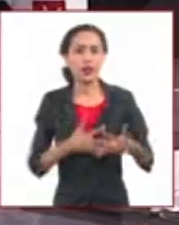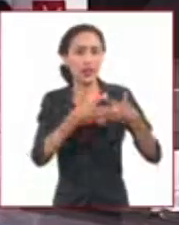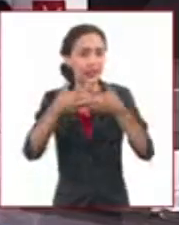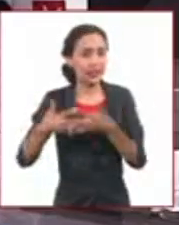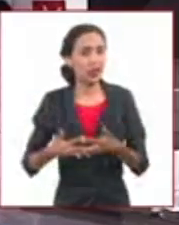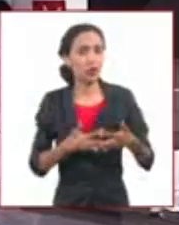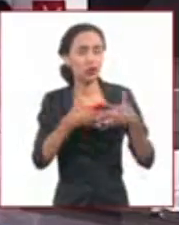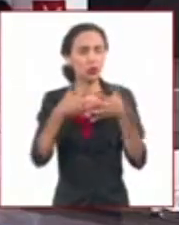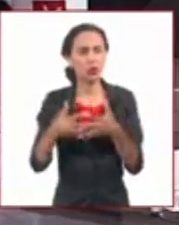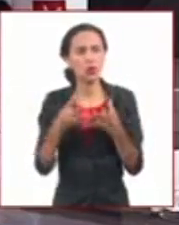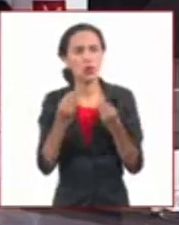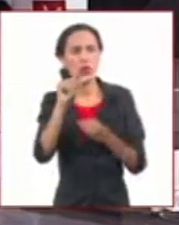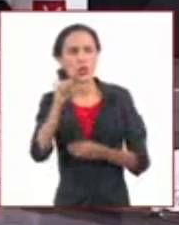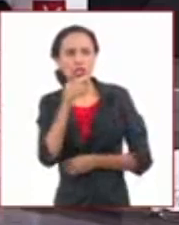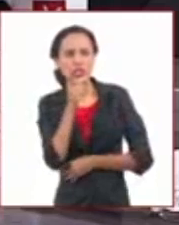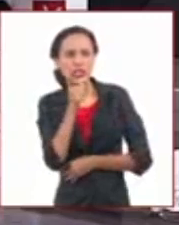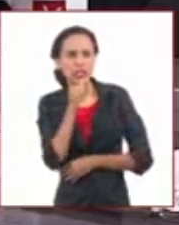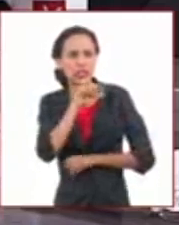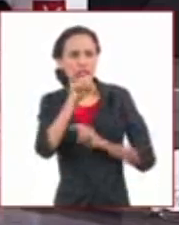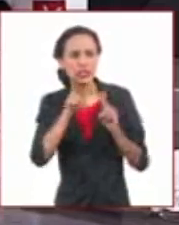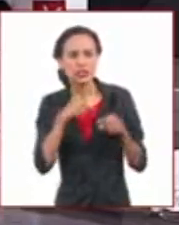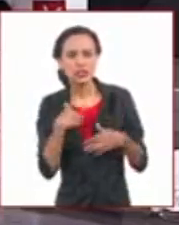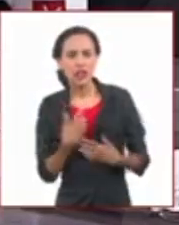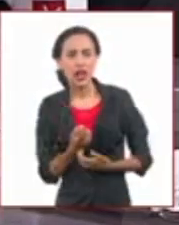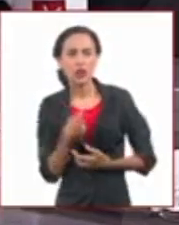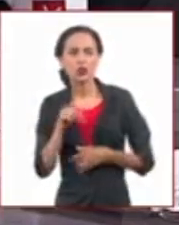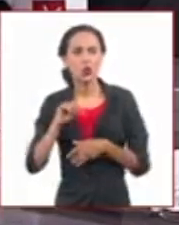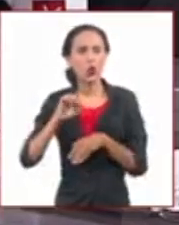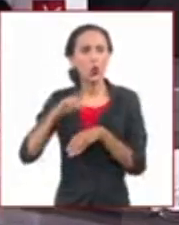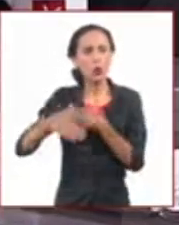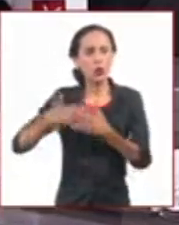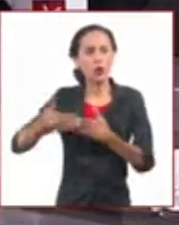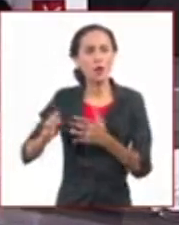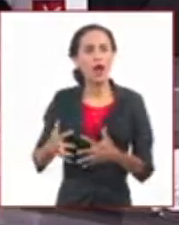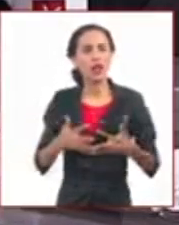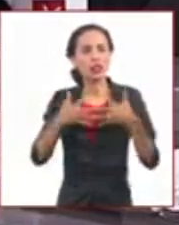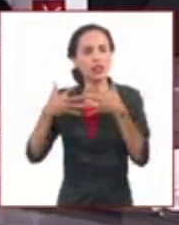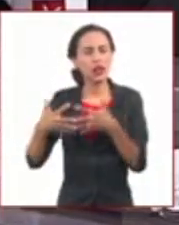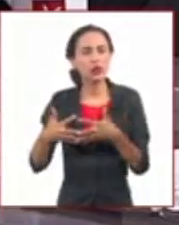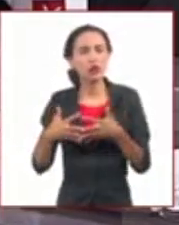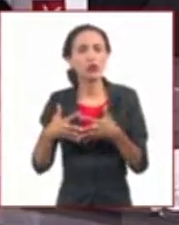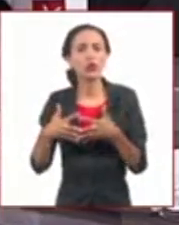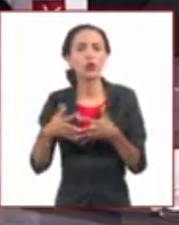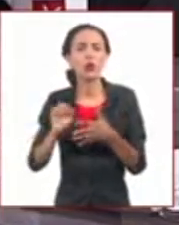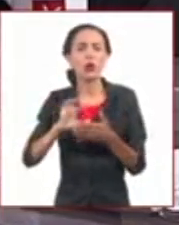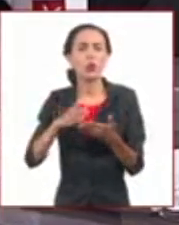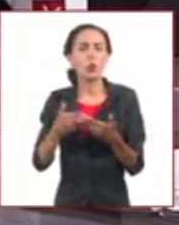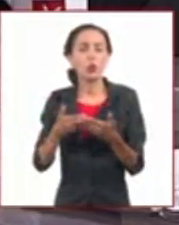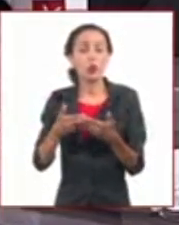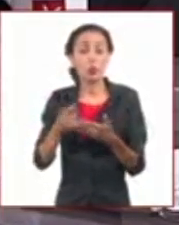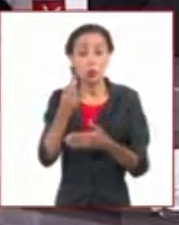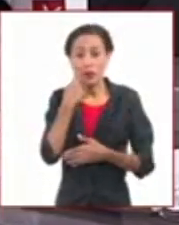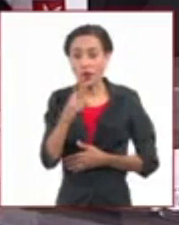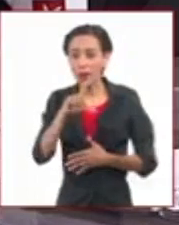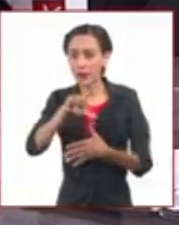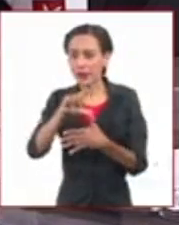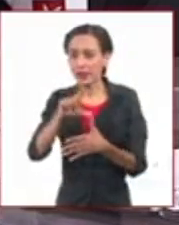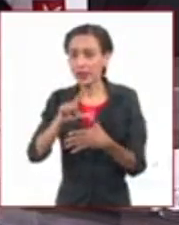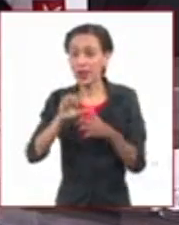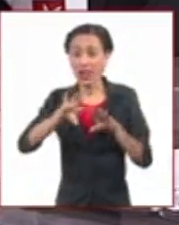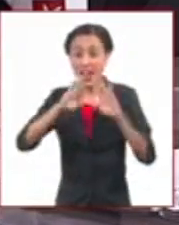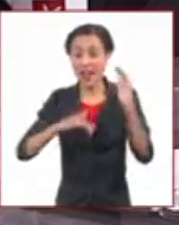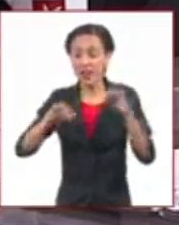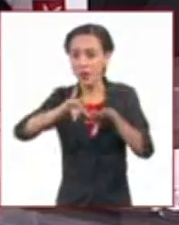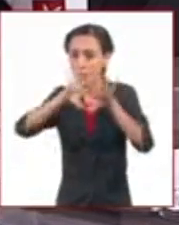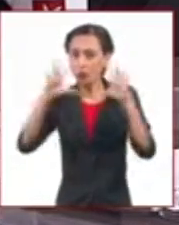cuestionado no escala sólo de américa latina sino a escala global hay un cambio hay una transformación en la política exterior de